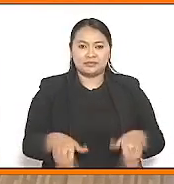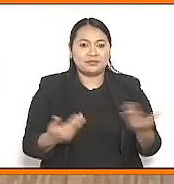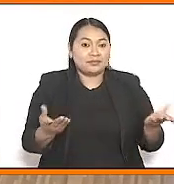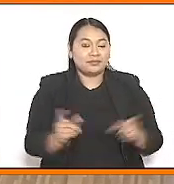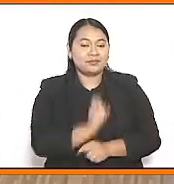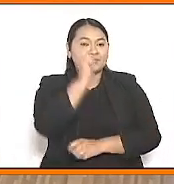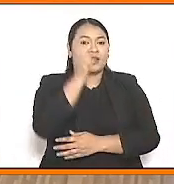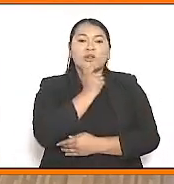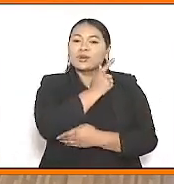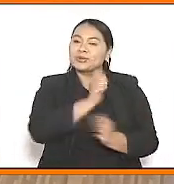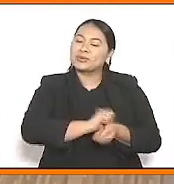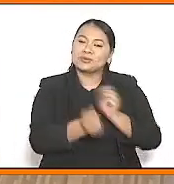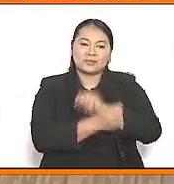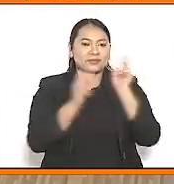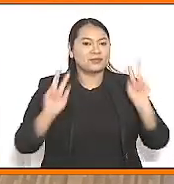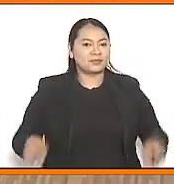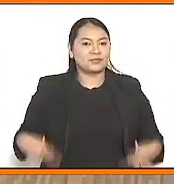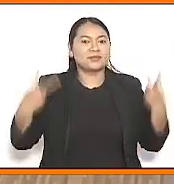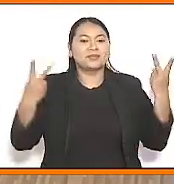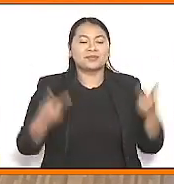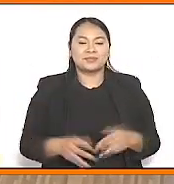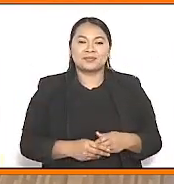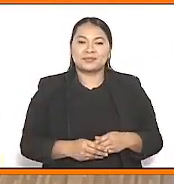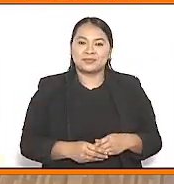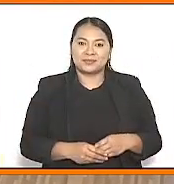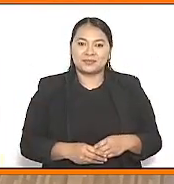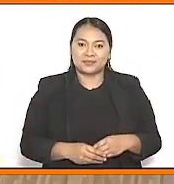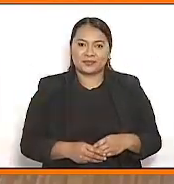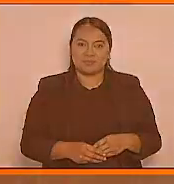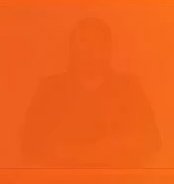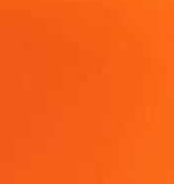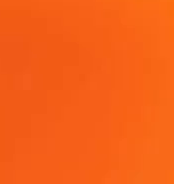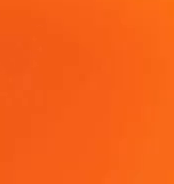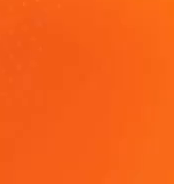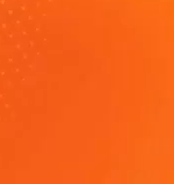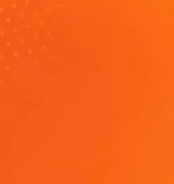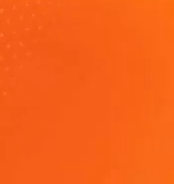a ganar? Loto te cambia la vida. ¡Ay, qué bonito!